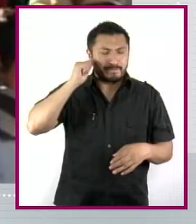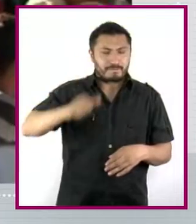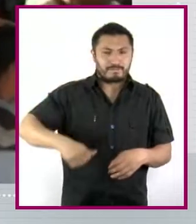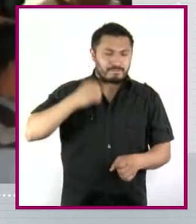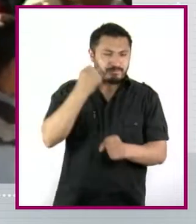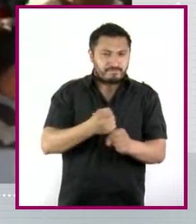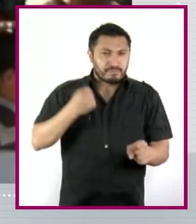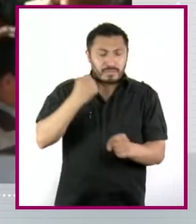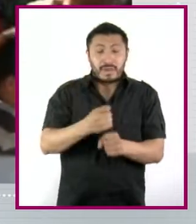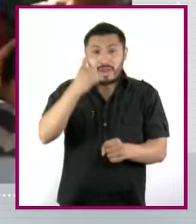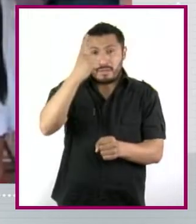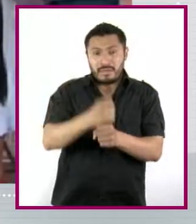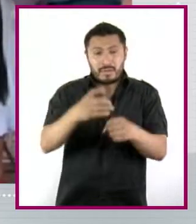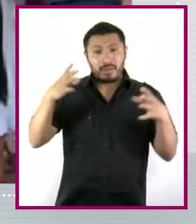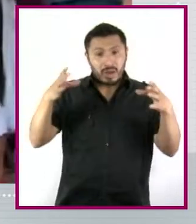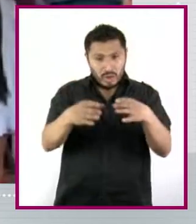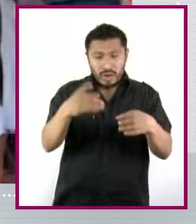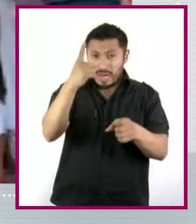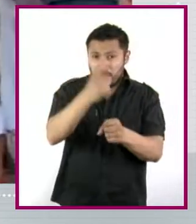son comunidad